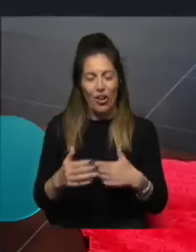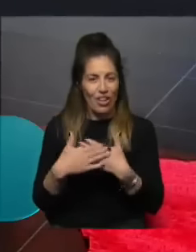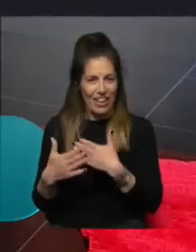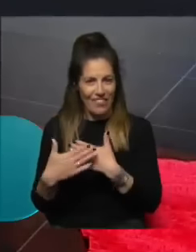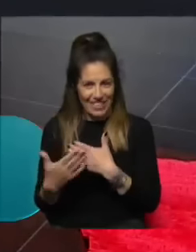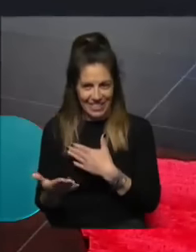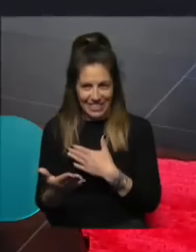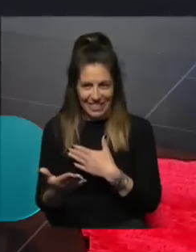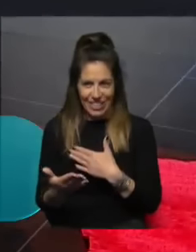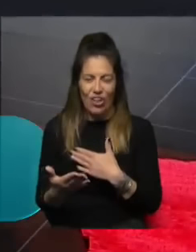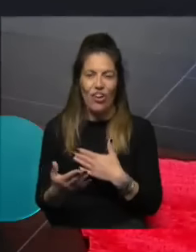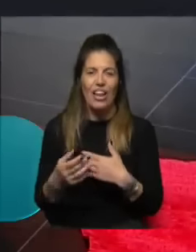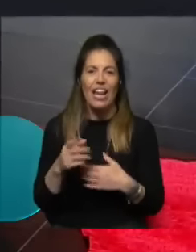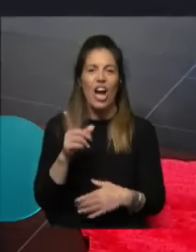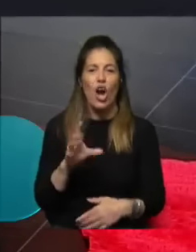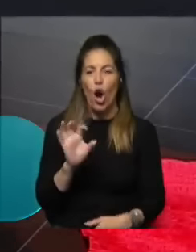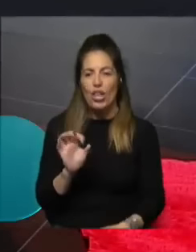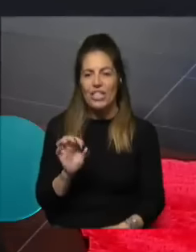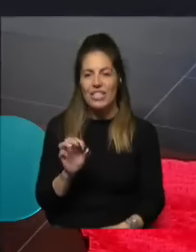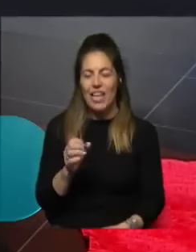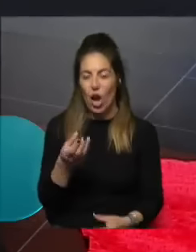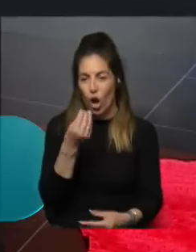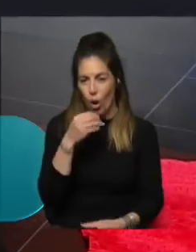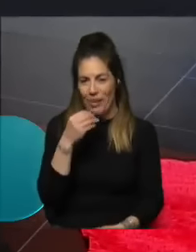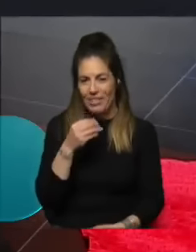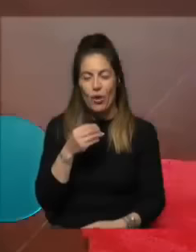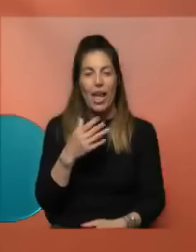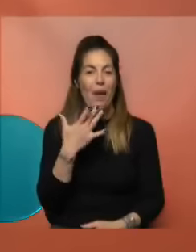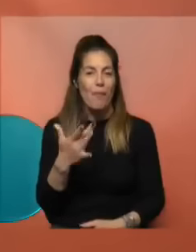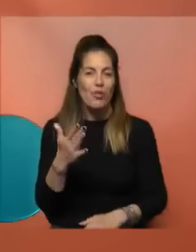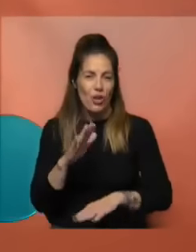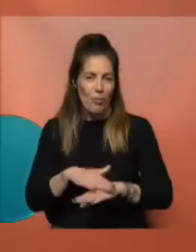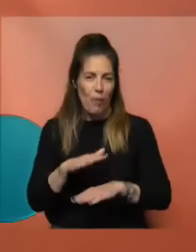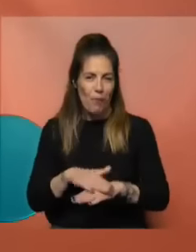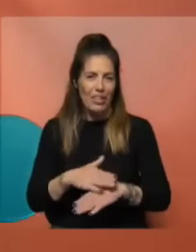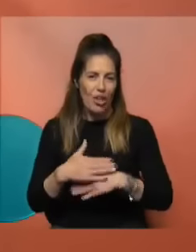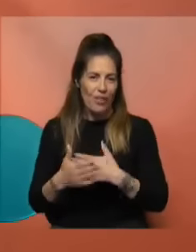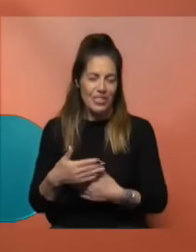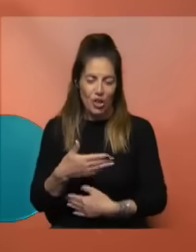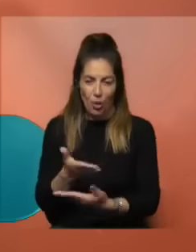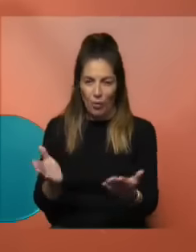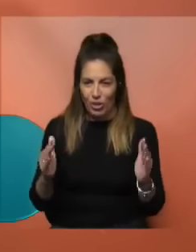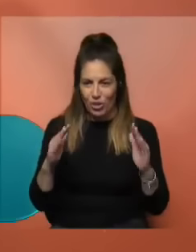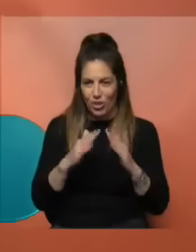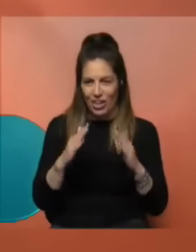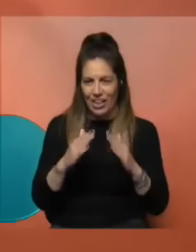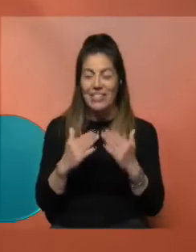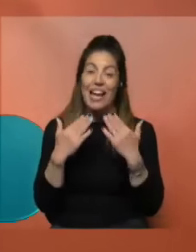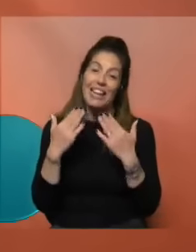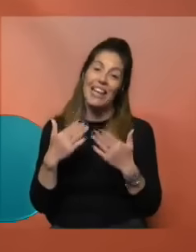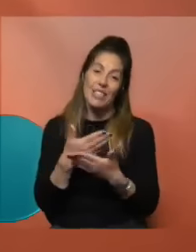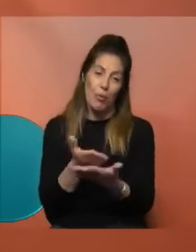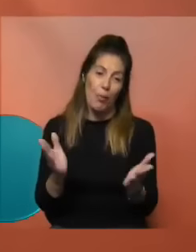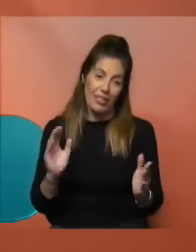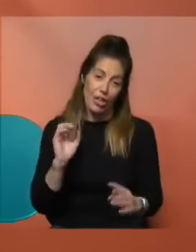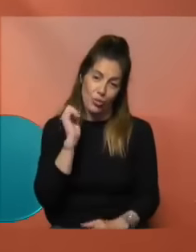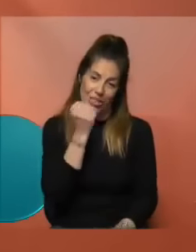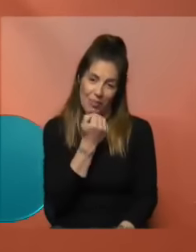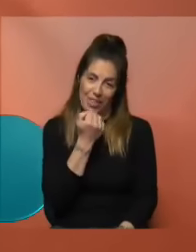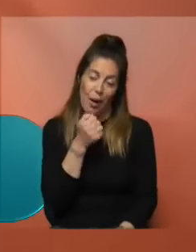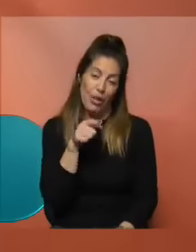Goes, entre Goes y la comercial, nada, un hermoso momento, el vecino nos mostró su casa. Gracias por mostrarnos su intimidad, claro, porque la verdad que es algo íntimo,